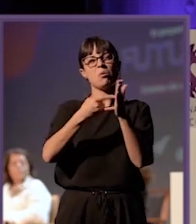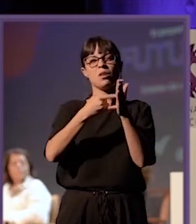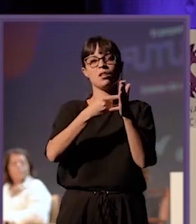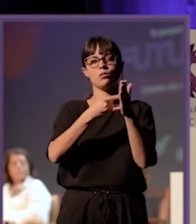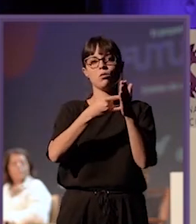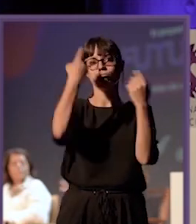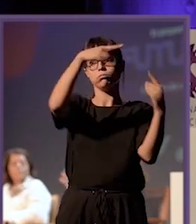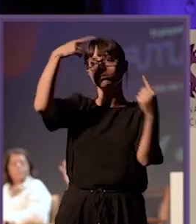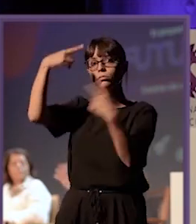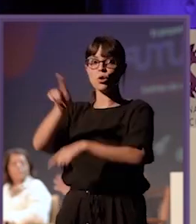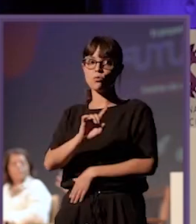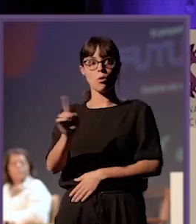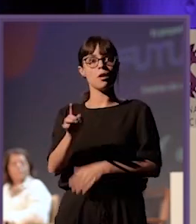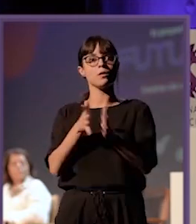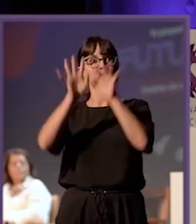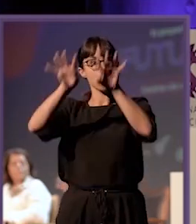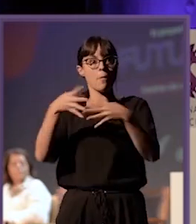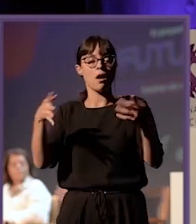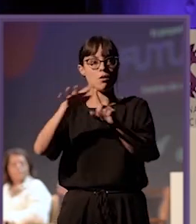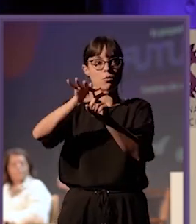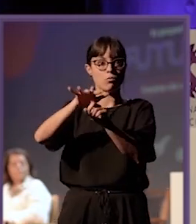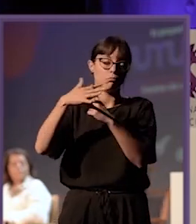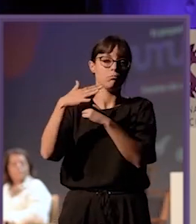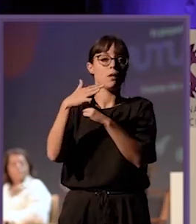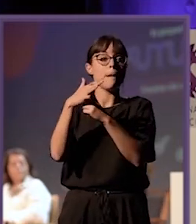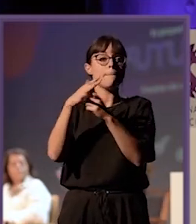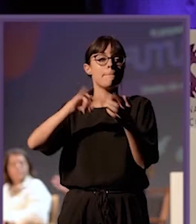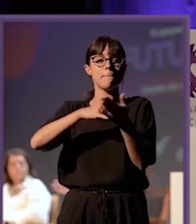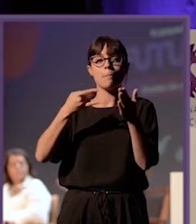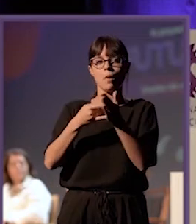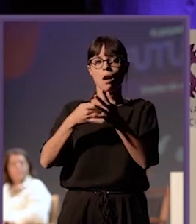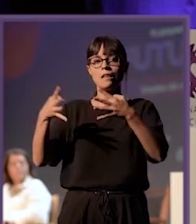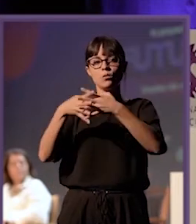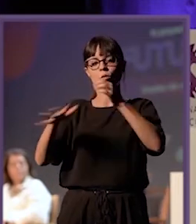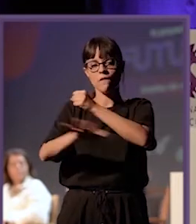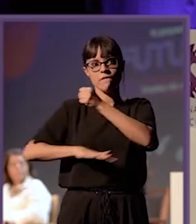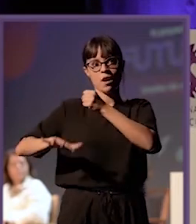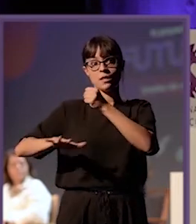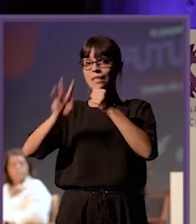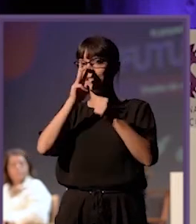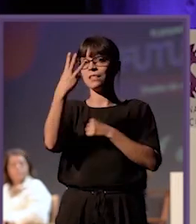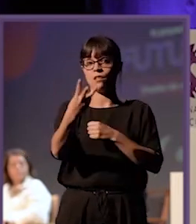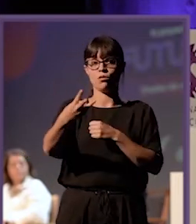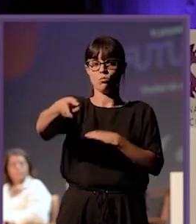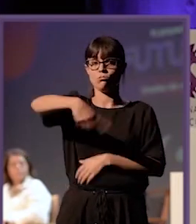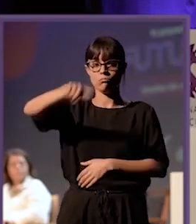presentarlo. Es un marco, es un plan, es una estructura a 3 años, porque los fondos europeos, ustedes saben que son